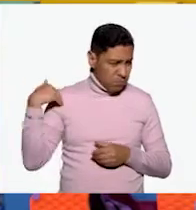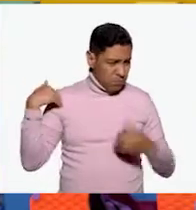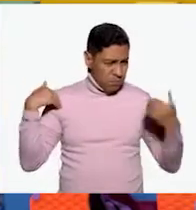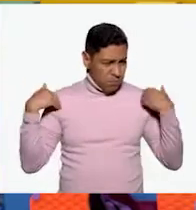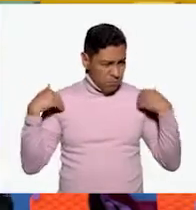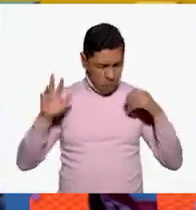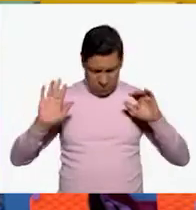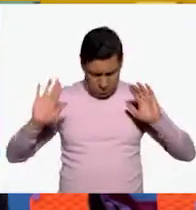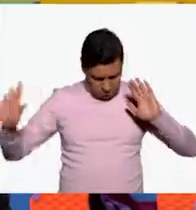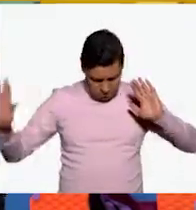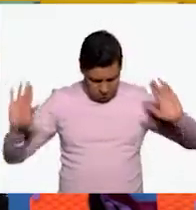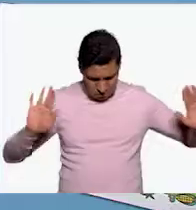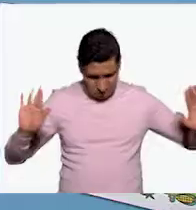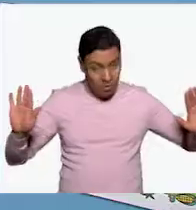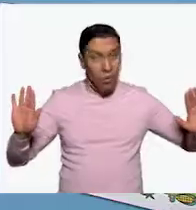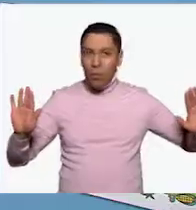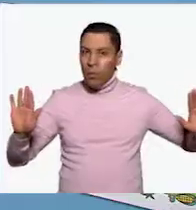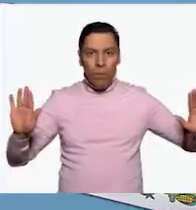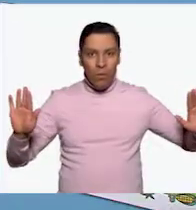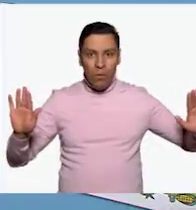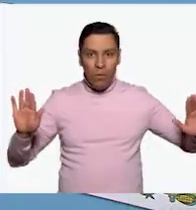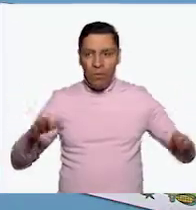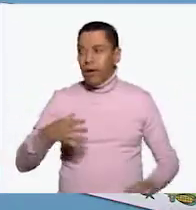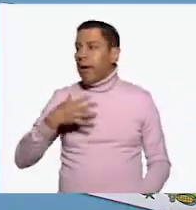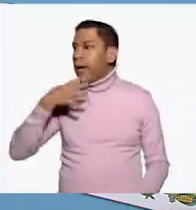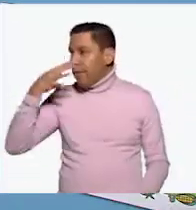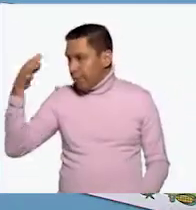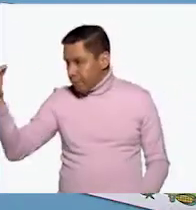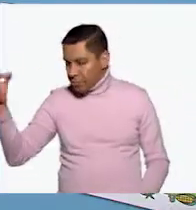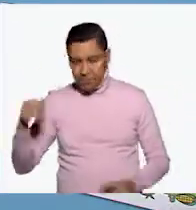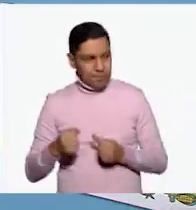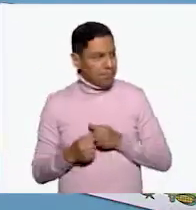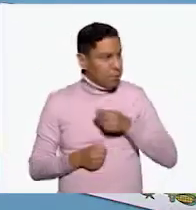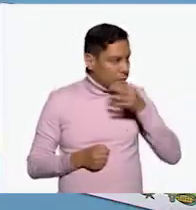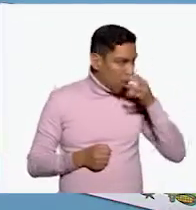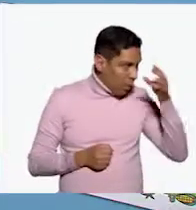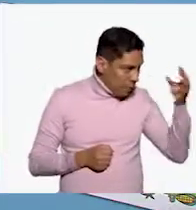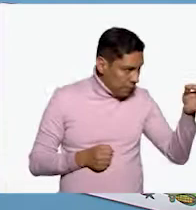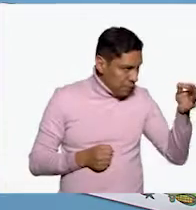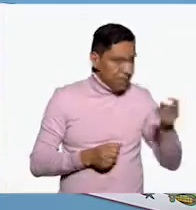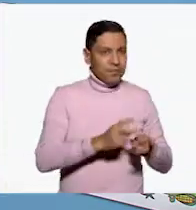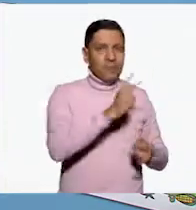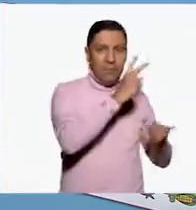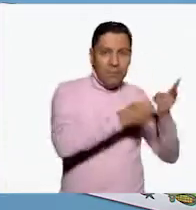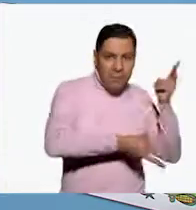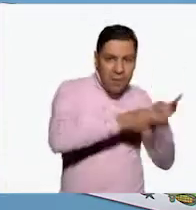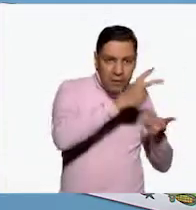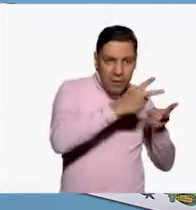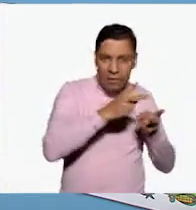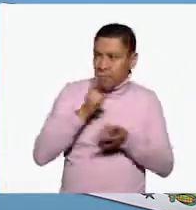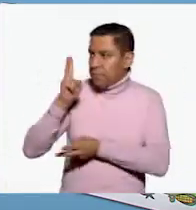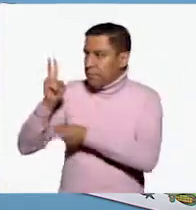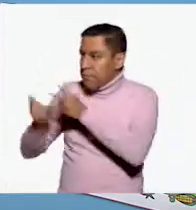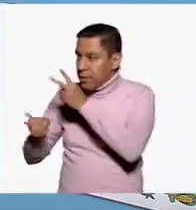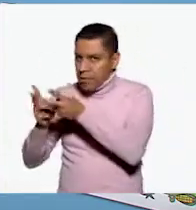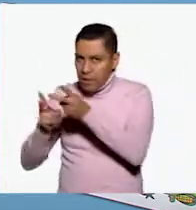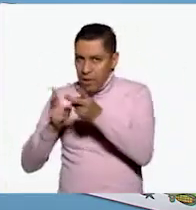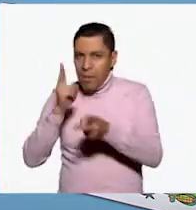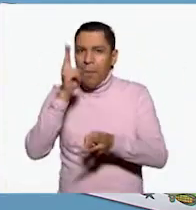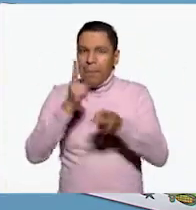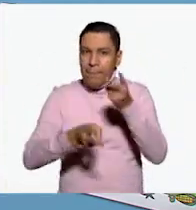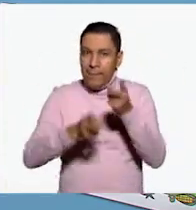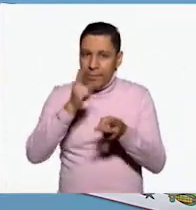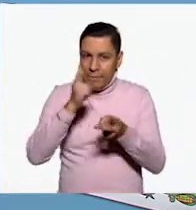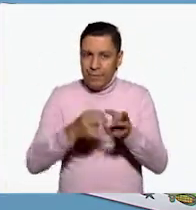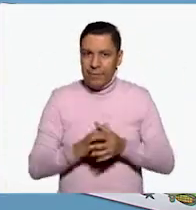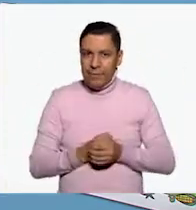apoyar cuando alguien lo necesite. Valentina dijo que es bueno platicar con tu familia o con quienes tienes